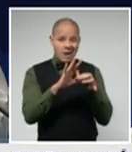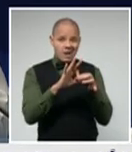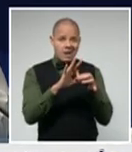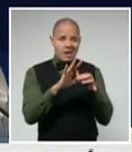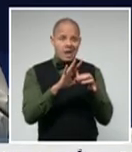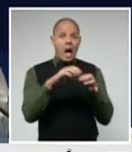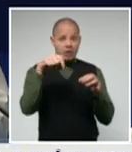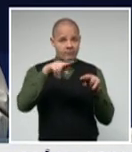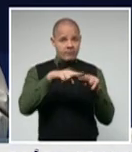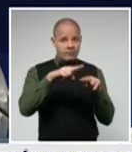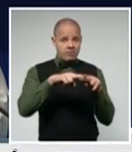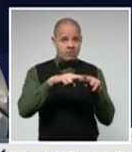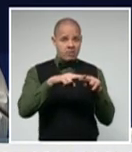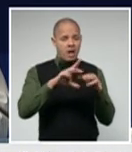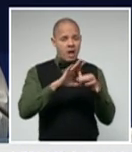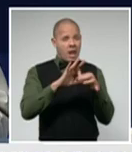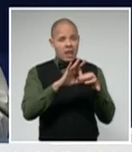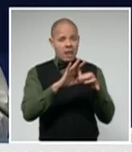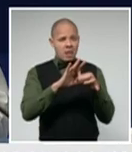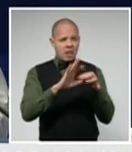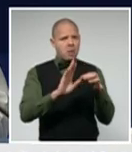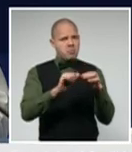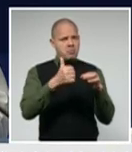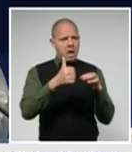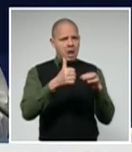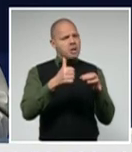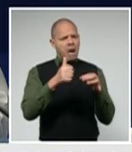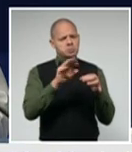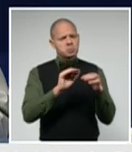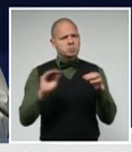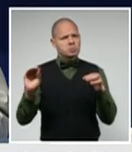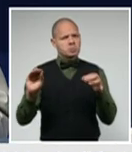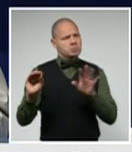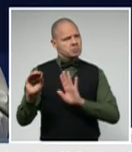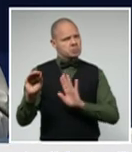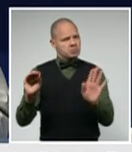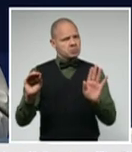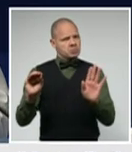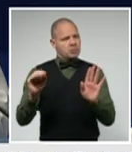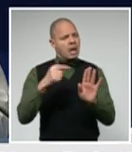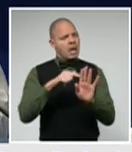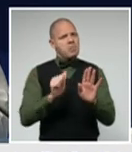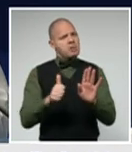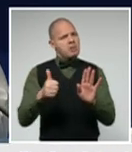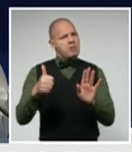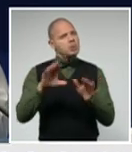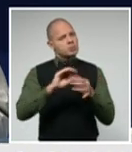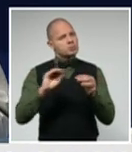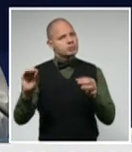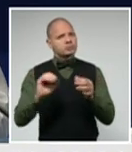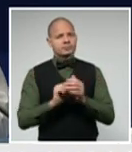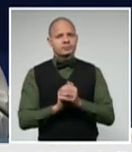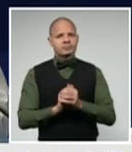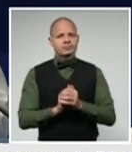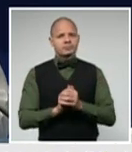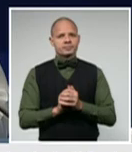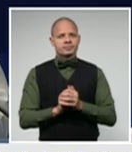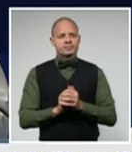Habana, pues pasó al estado de cuidado al tener una evolución favorable. Y al